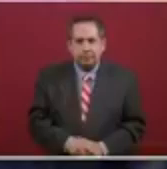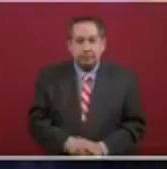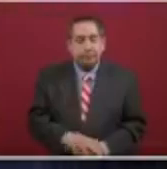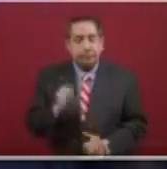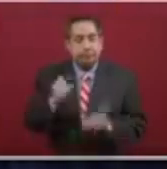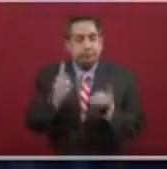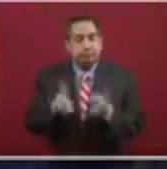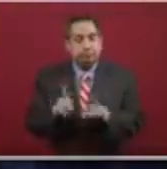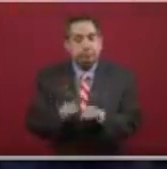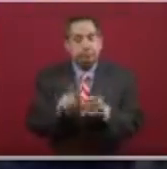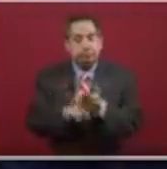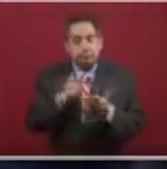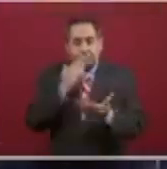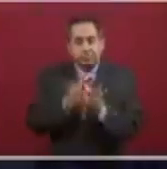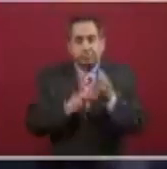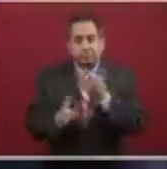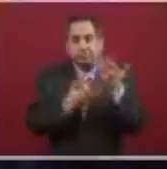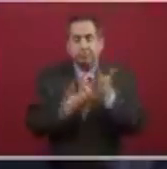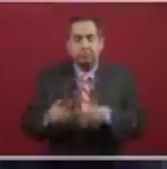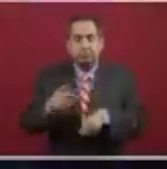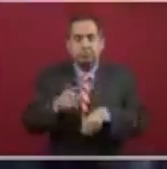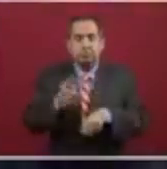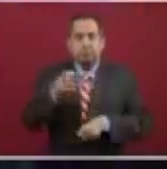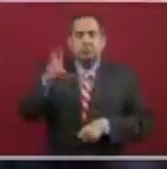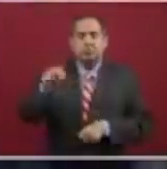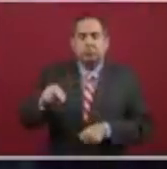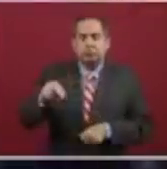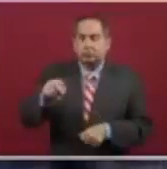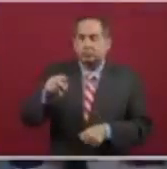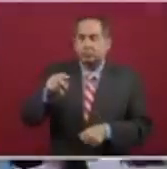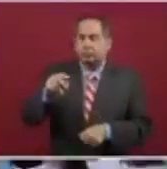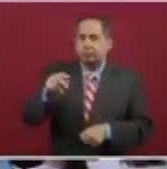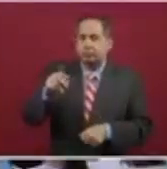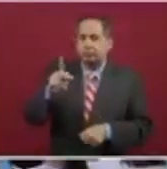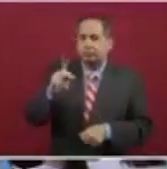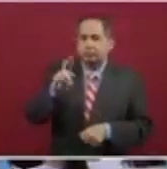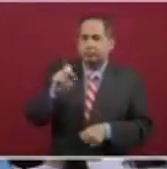Igualmente quiero dar la bienvenida a la doctora Beatriz Gutiérrez Müller.